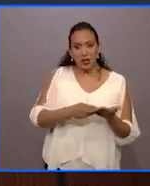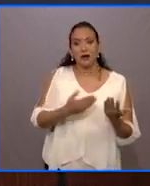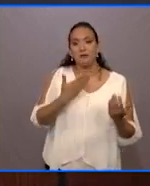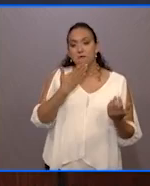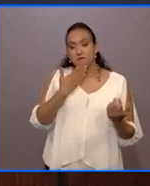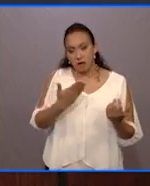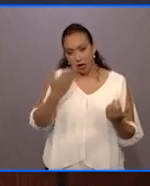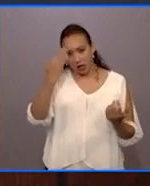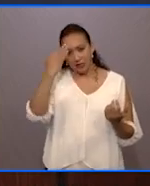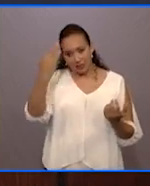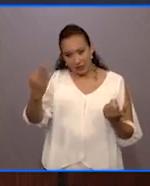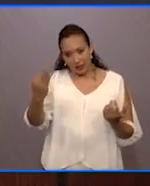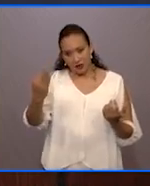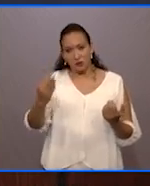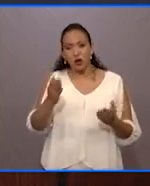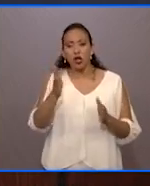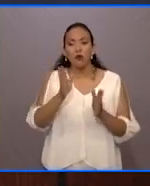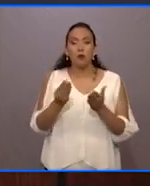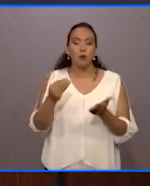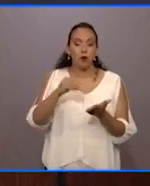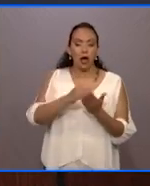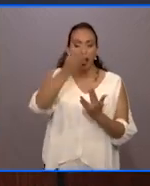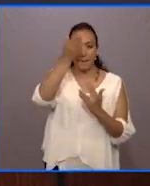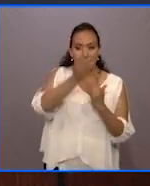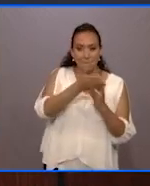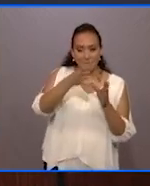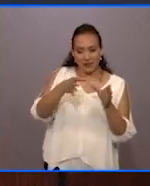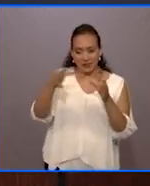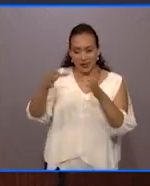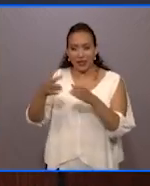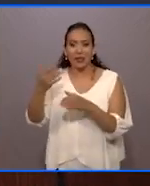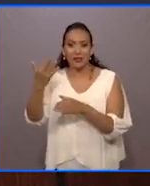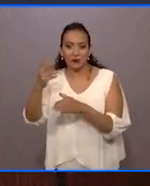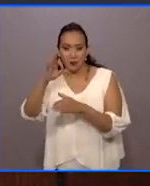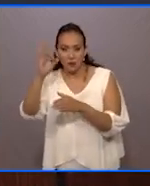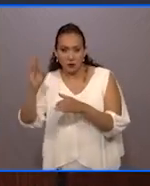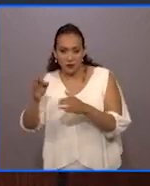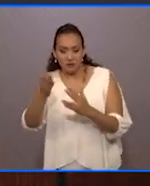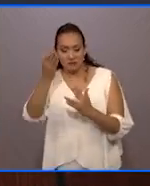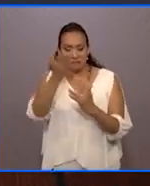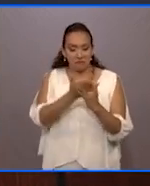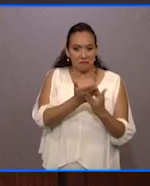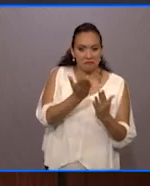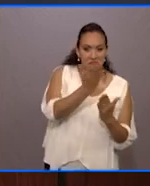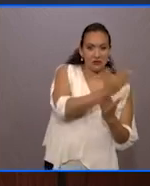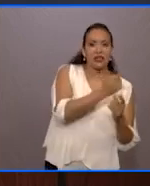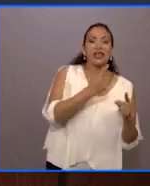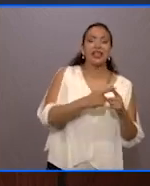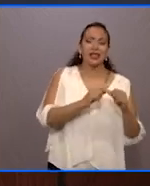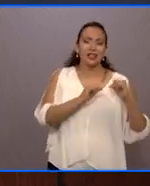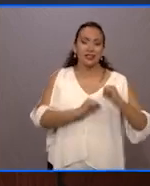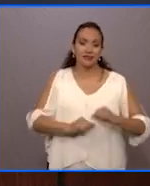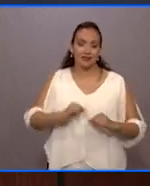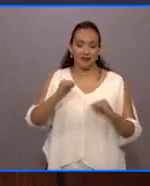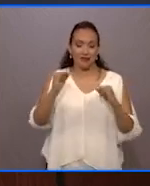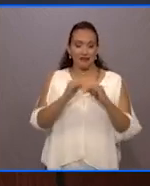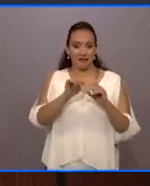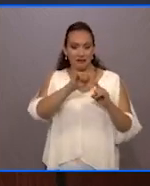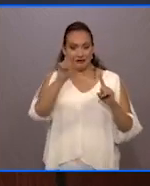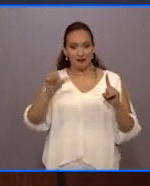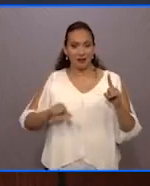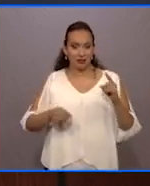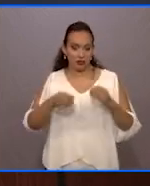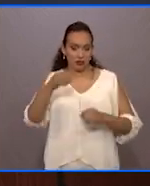llana, ponga a mitades la distribución de los tiempos, pero que lo haga el Instituto Nacional